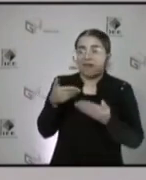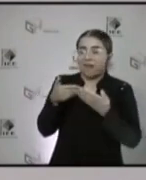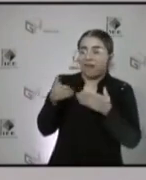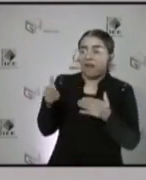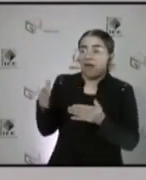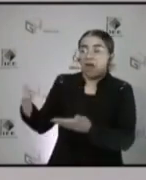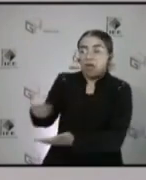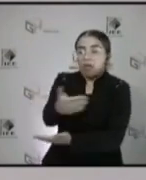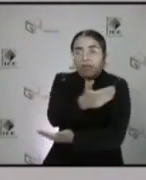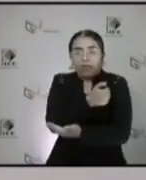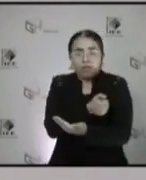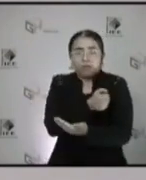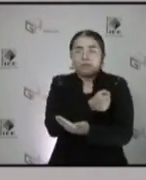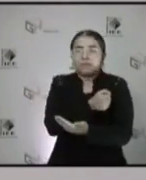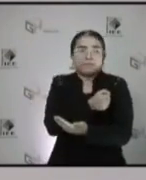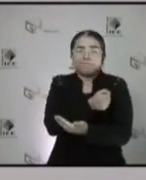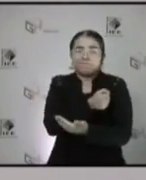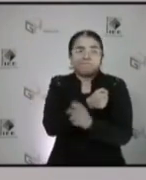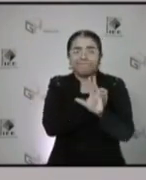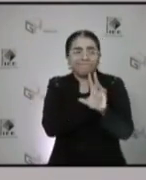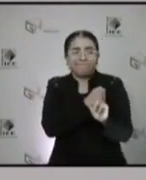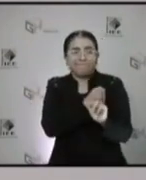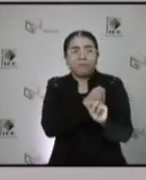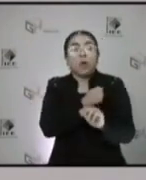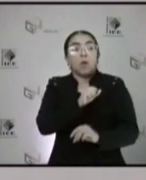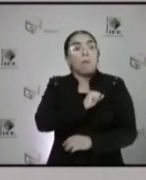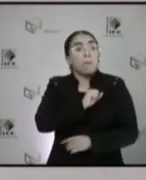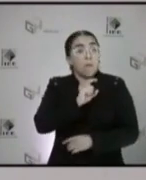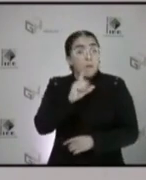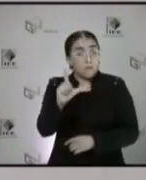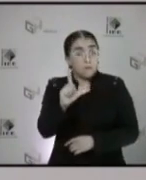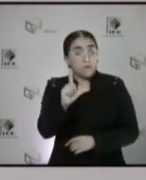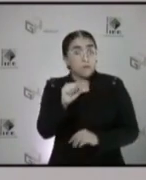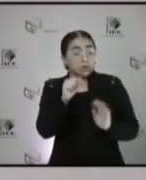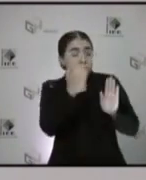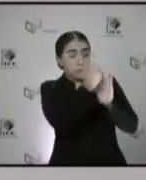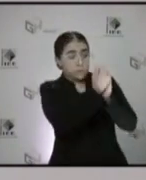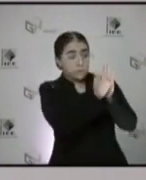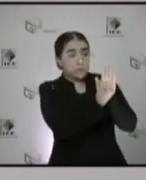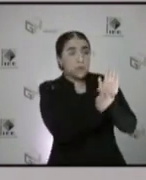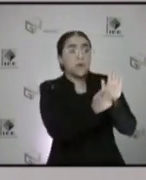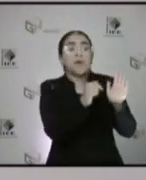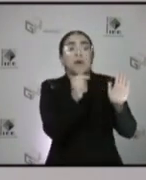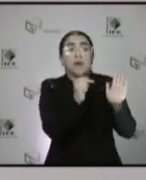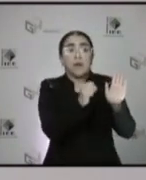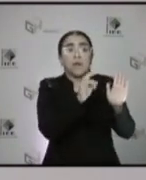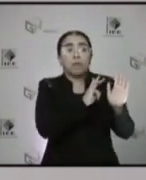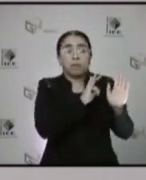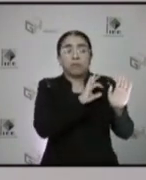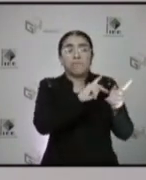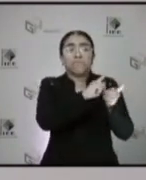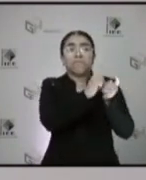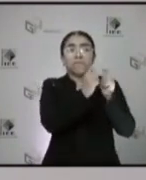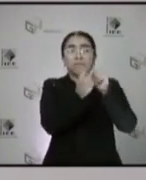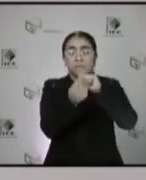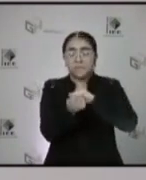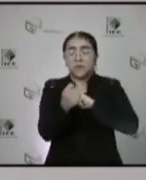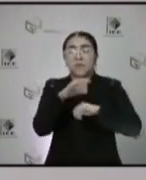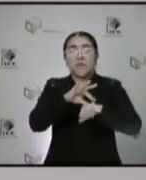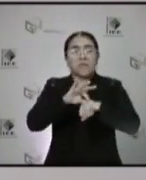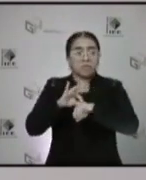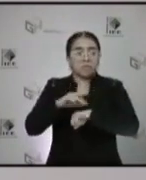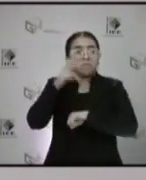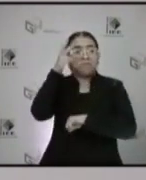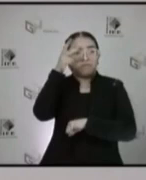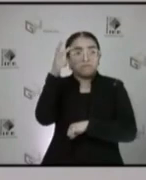botín. Pero los mejores perfiles son los que podrán hacer realidad la transformación en Hidalgo. Lo he